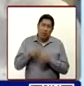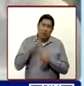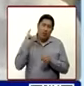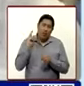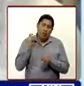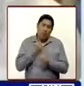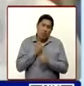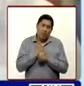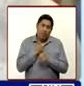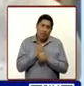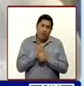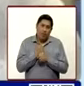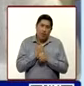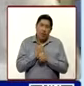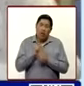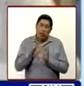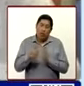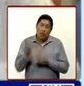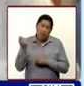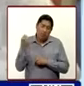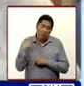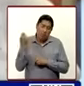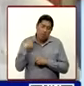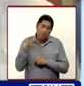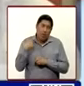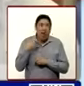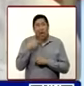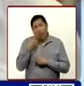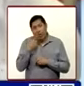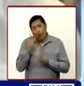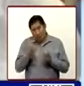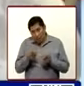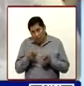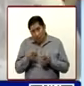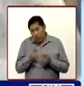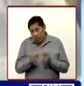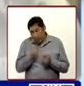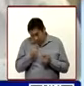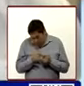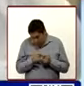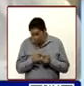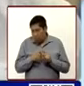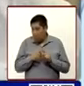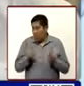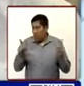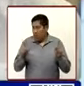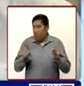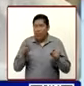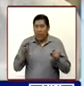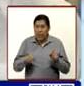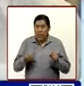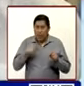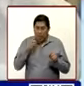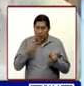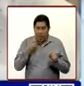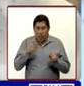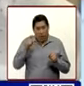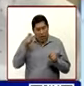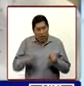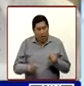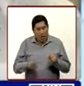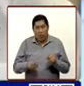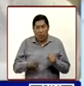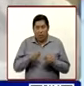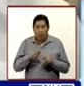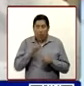obligatoria. Expresamente de forma obligatoria no lo dice exactamente, pero sí hace referencia a que tiene que haber